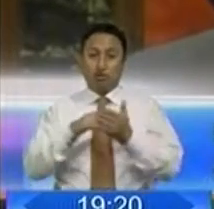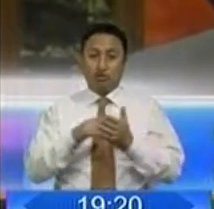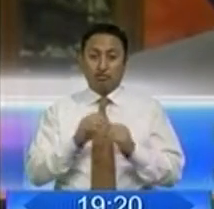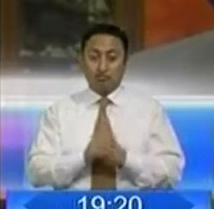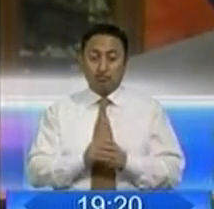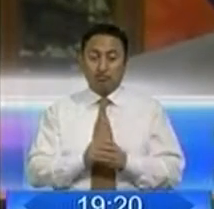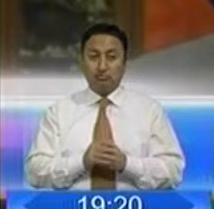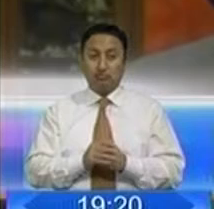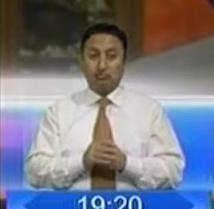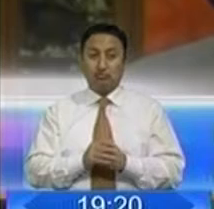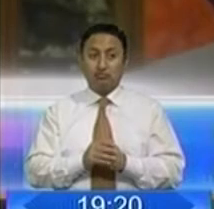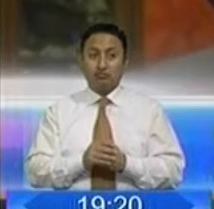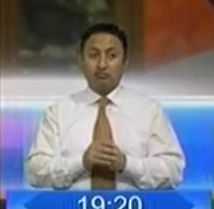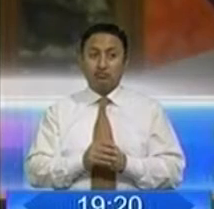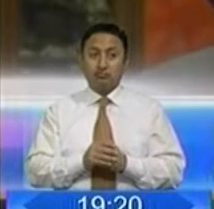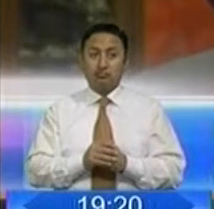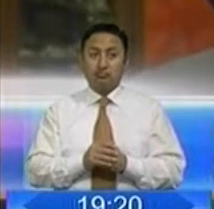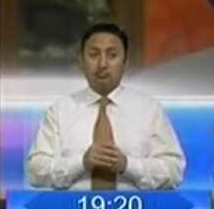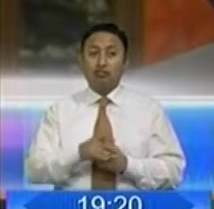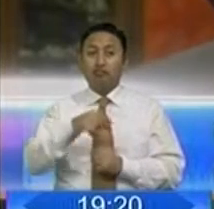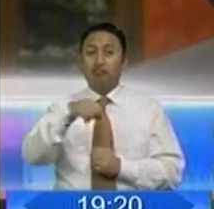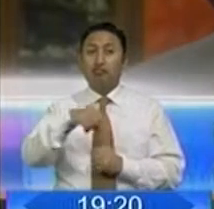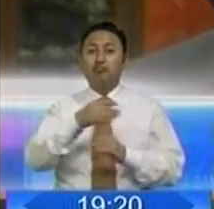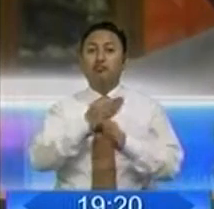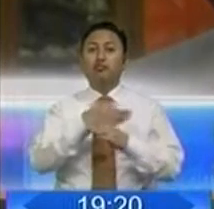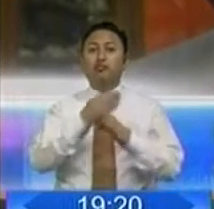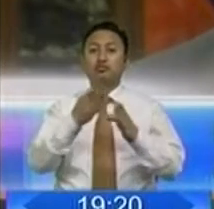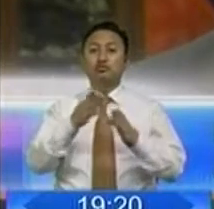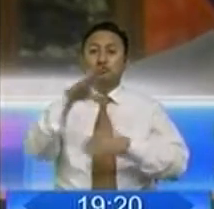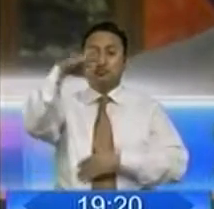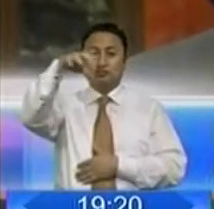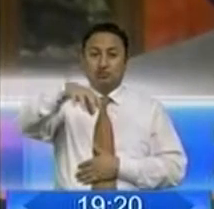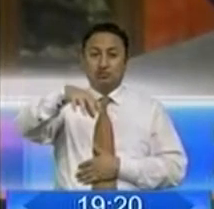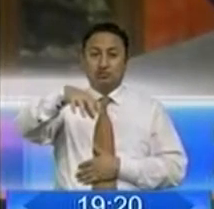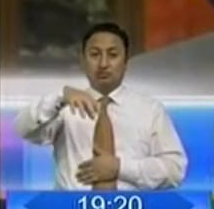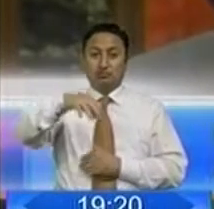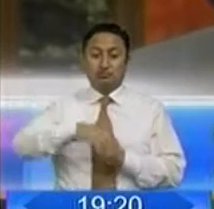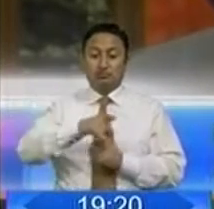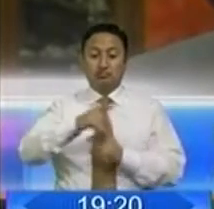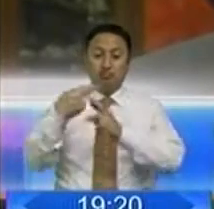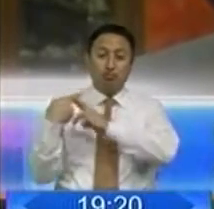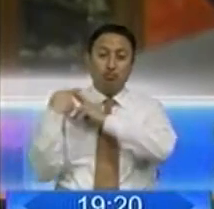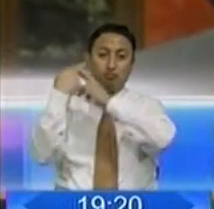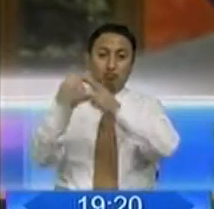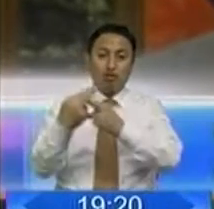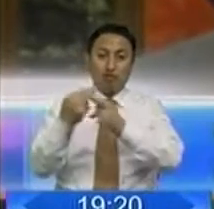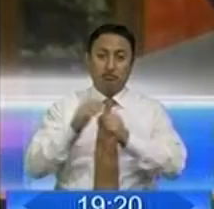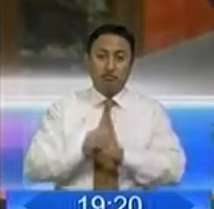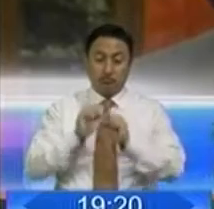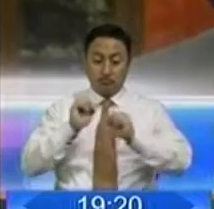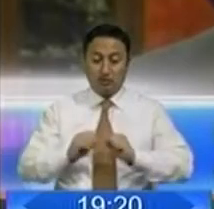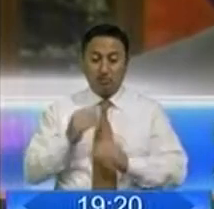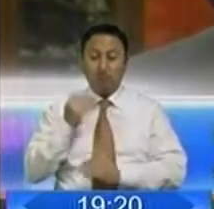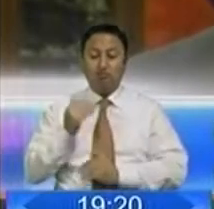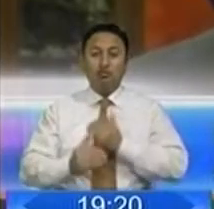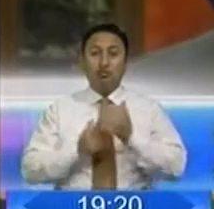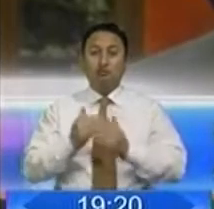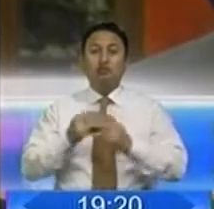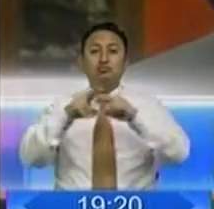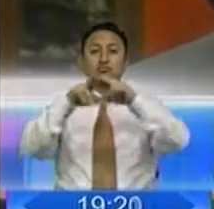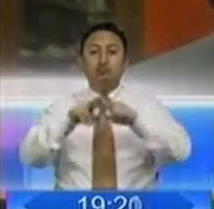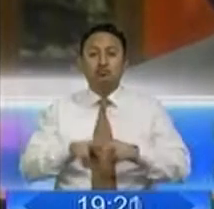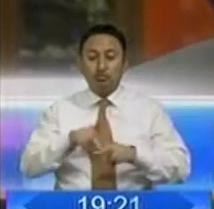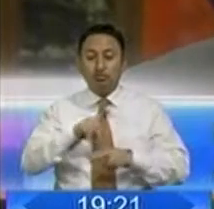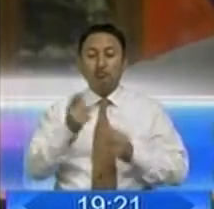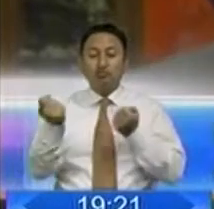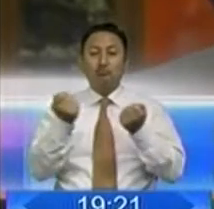a elevarse como la función del Estado que lleva adelante procesos de fiscalización